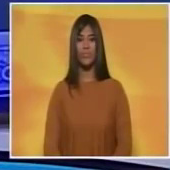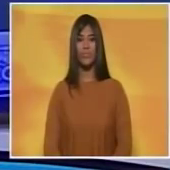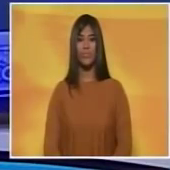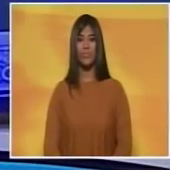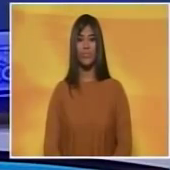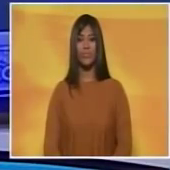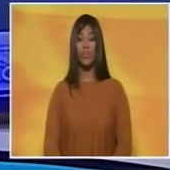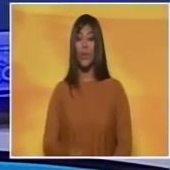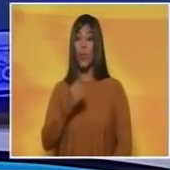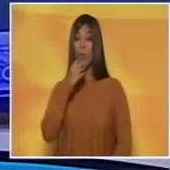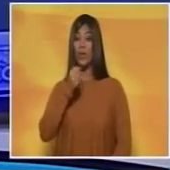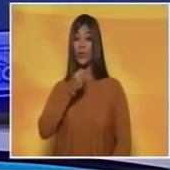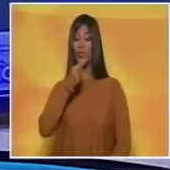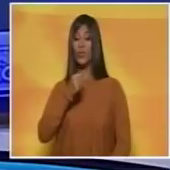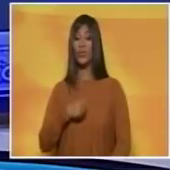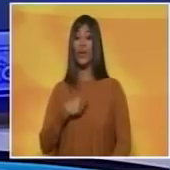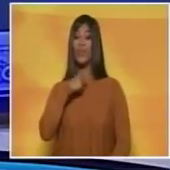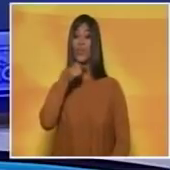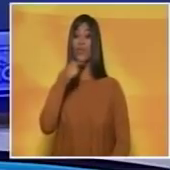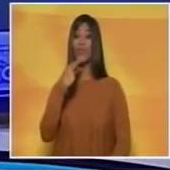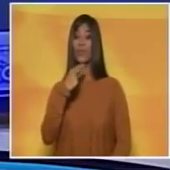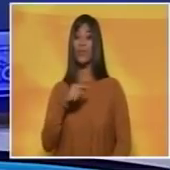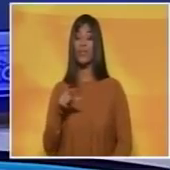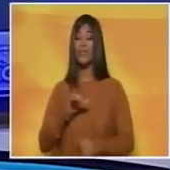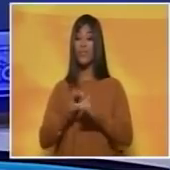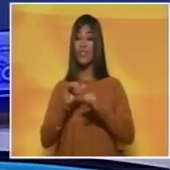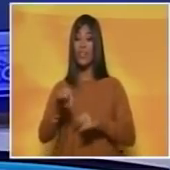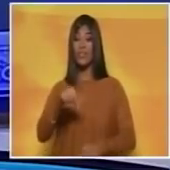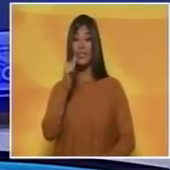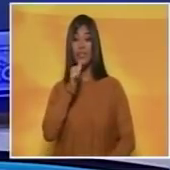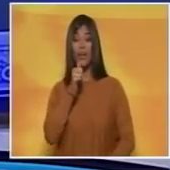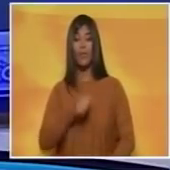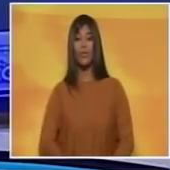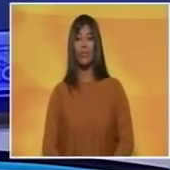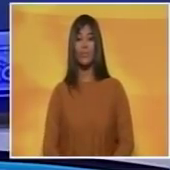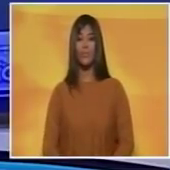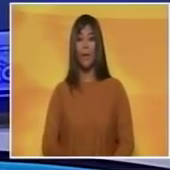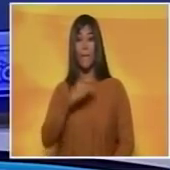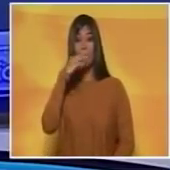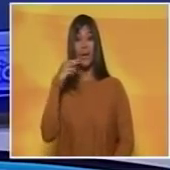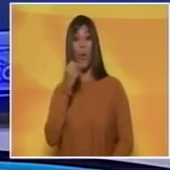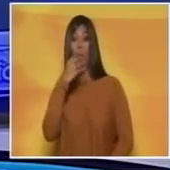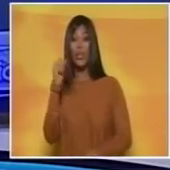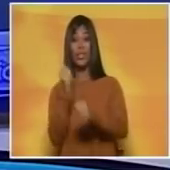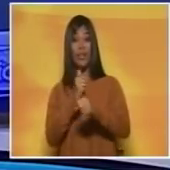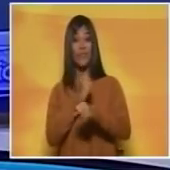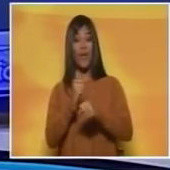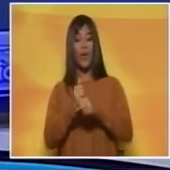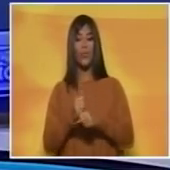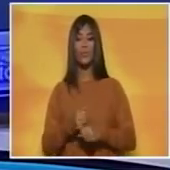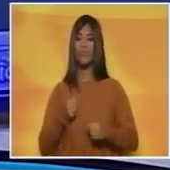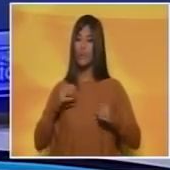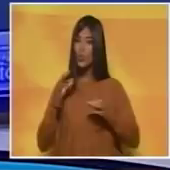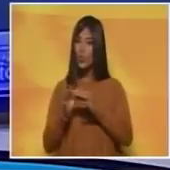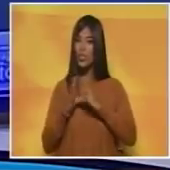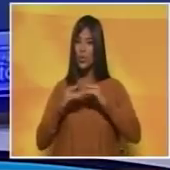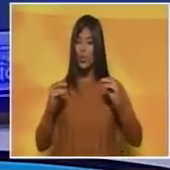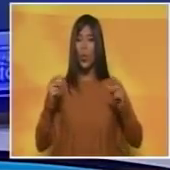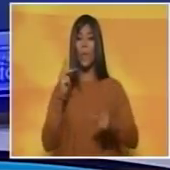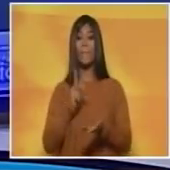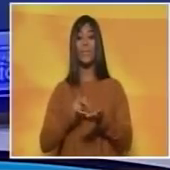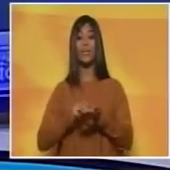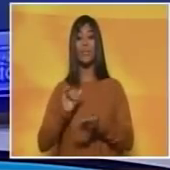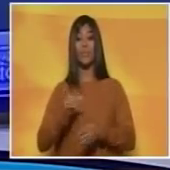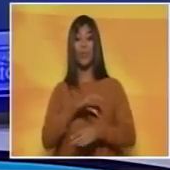Cobertura impecable de María, de La Voz Imbatible, que ya tiene su gran final este sábado. Así es, María, excelente trabajo y bueno, éxitos a todos los que están participando en